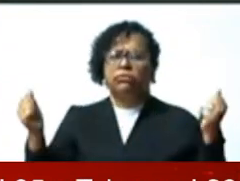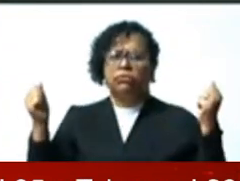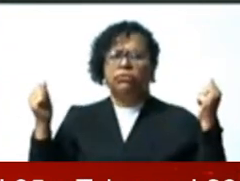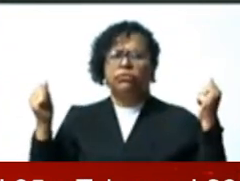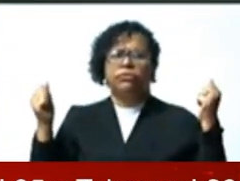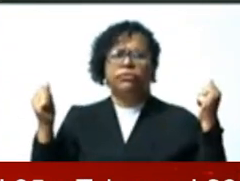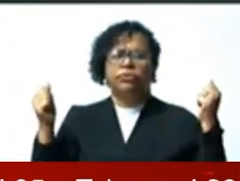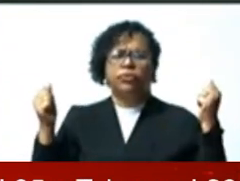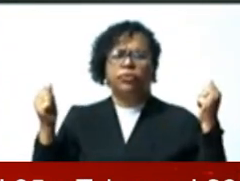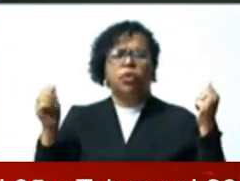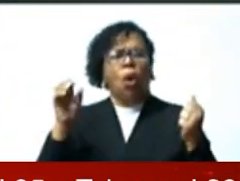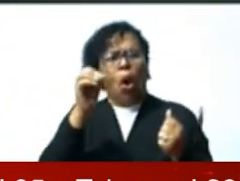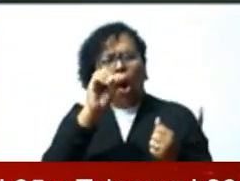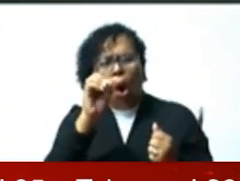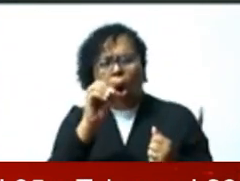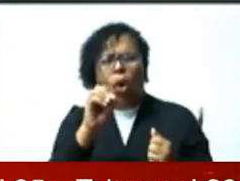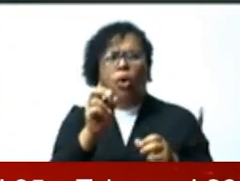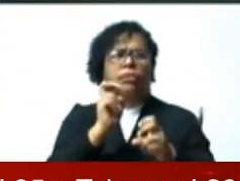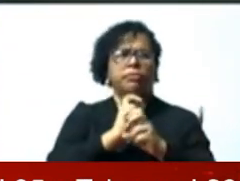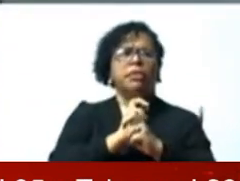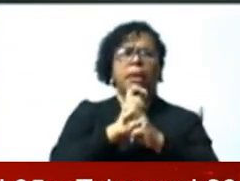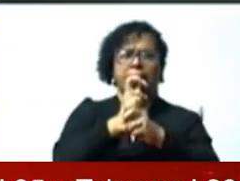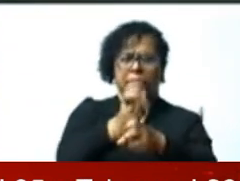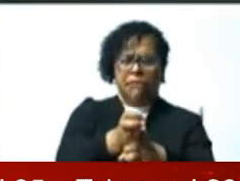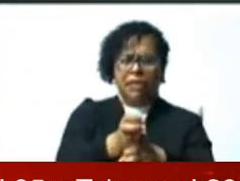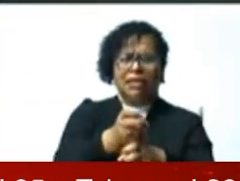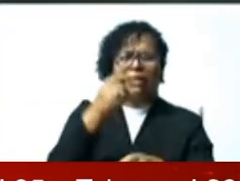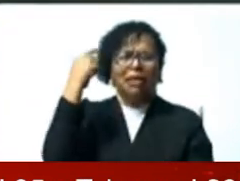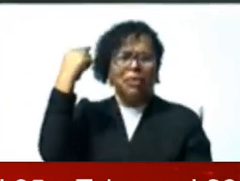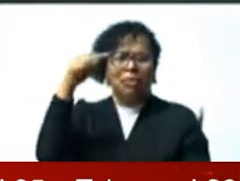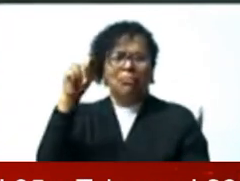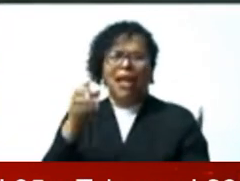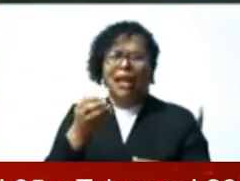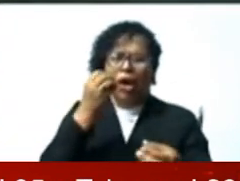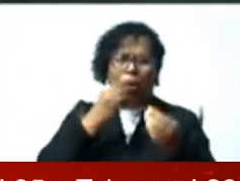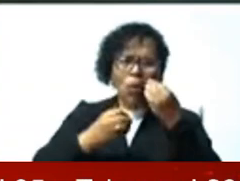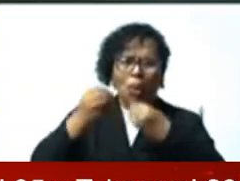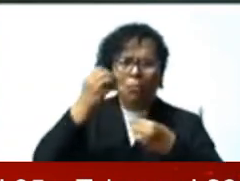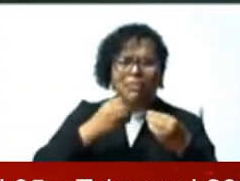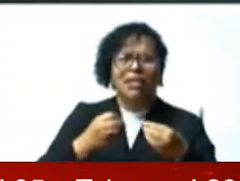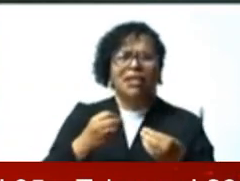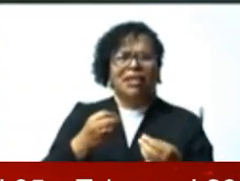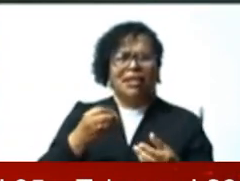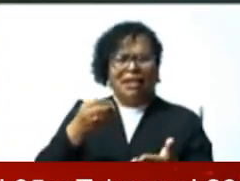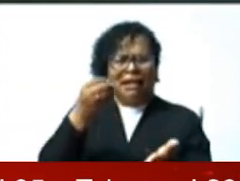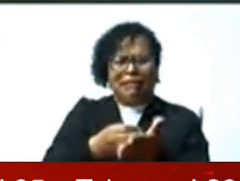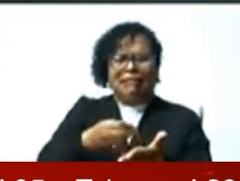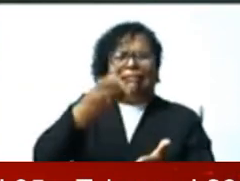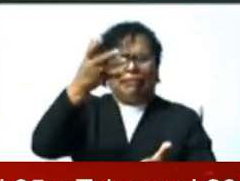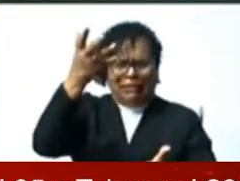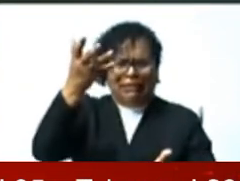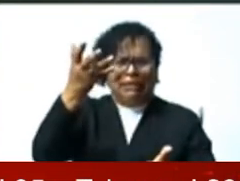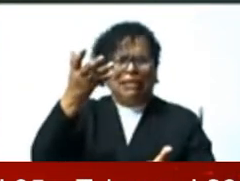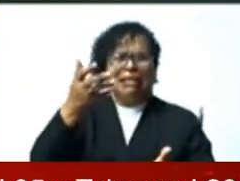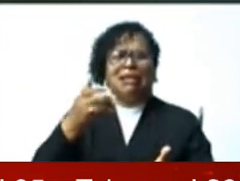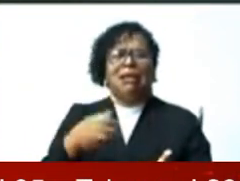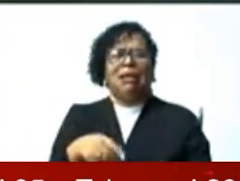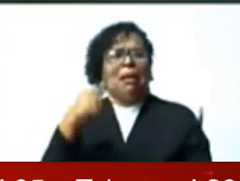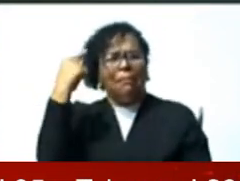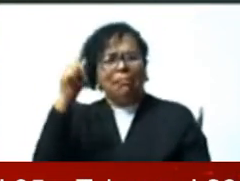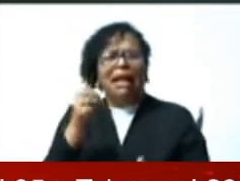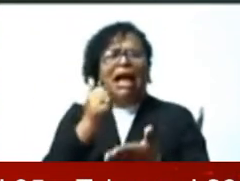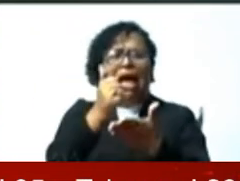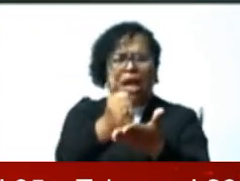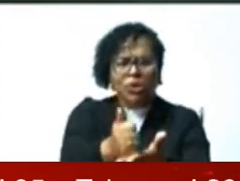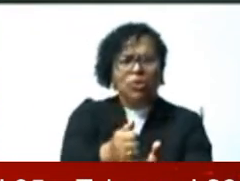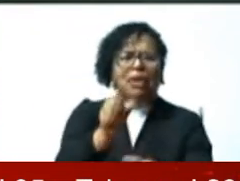hablara a mí que fuese un préstamo para atacar el alto costo de la vida, el precio de los alimentos, para generar empleos, para crear